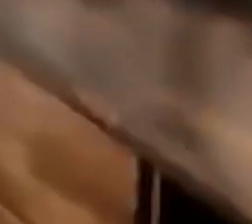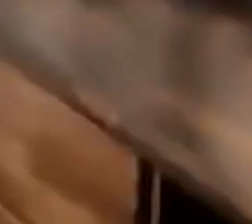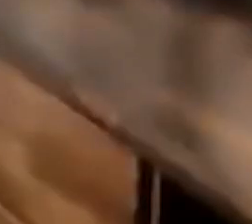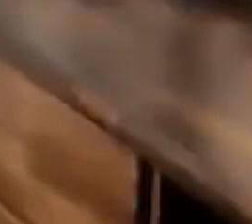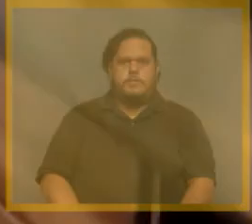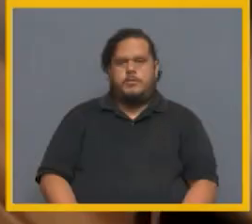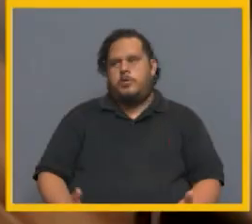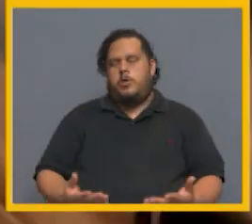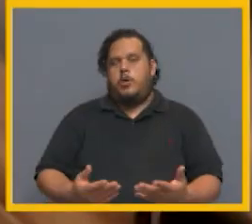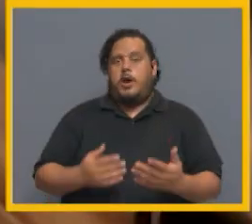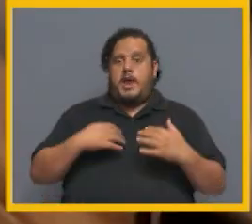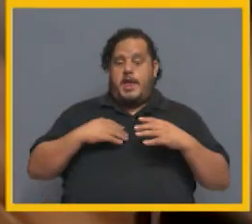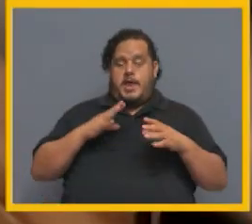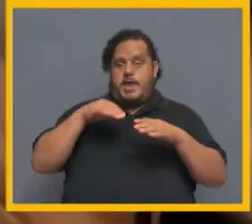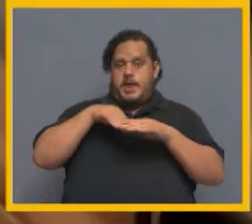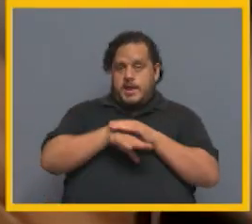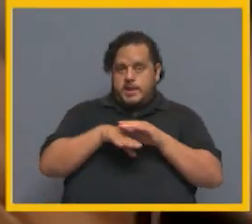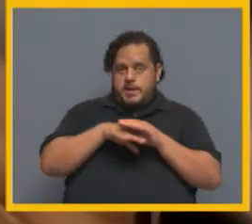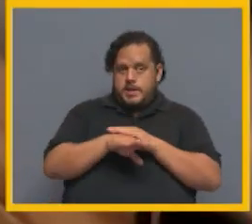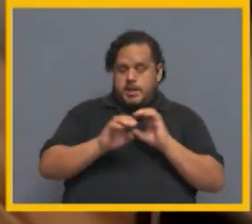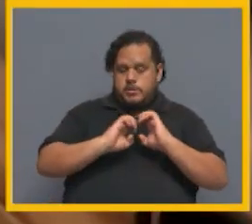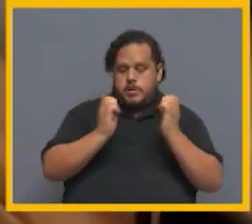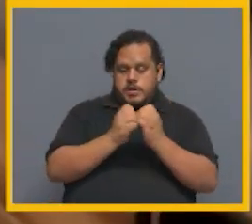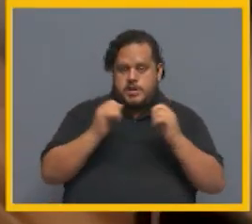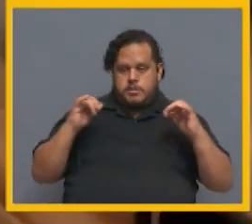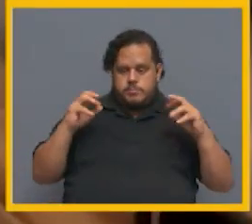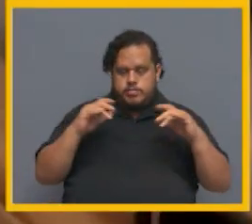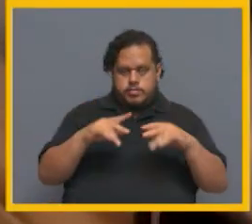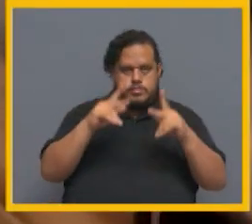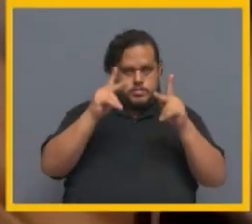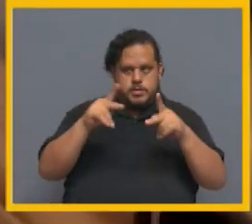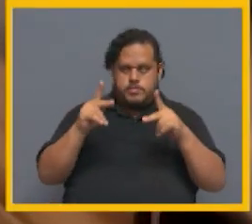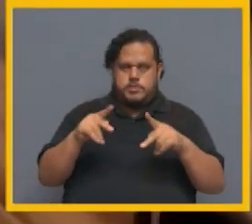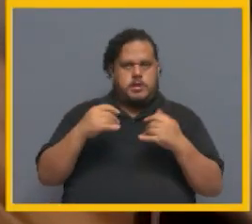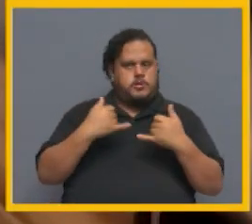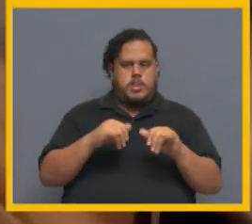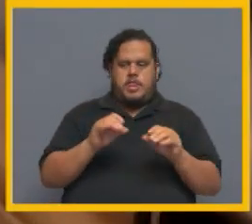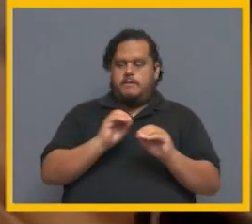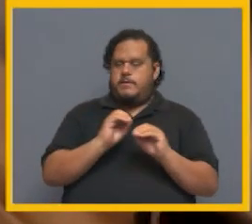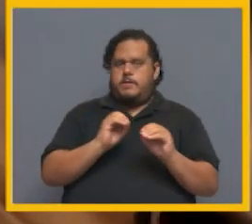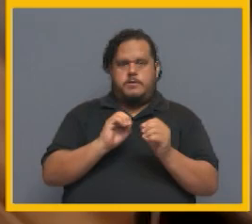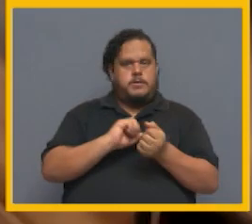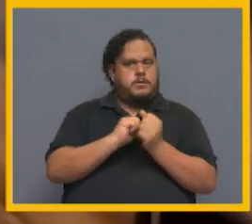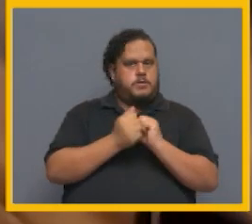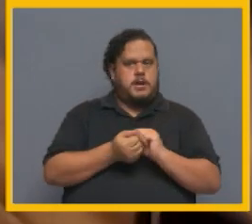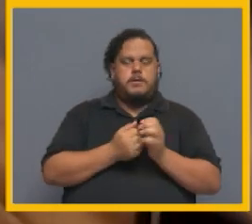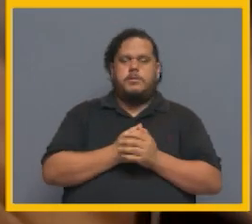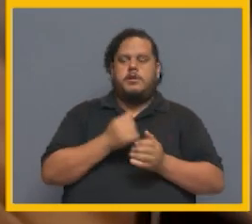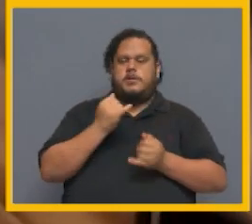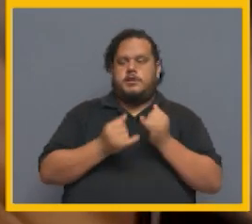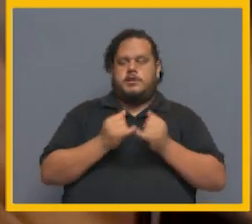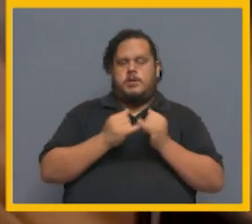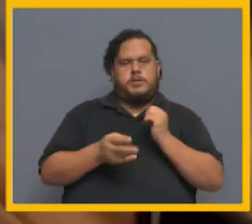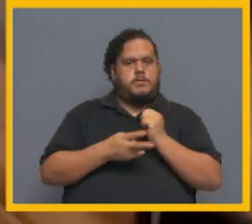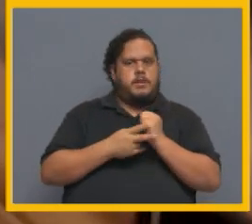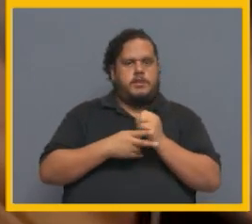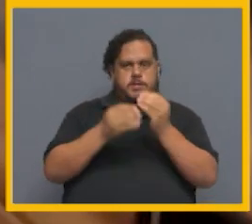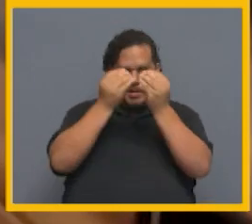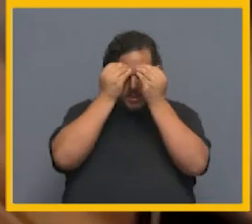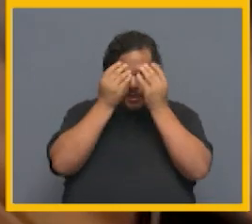regreso a aficionados es un tema que no ha existido ningún cambio desde la última vez que se